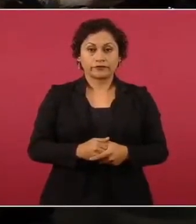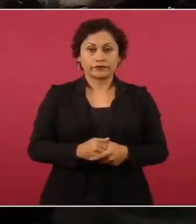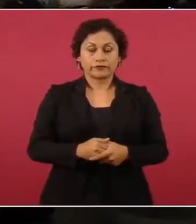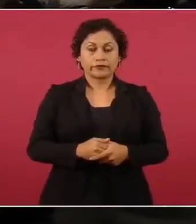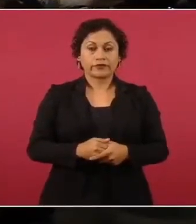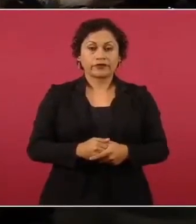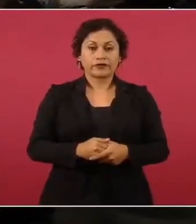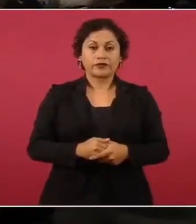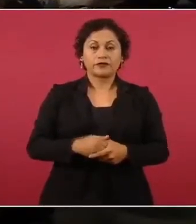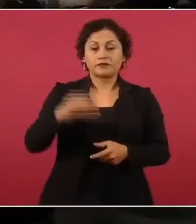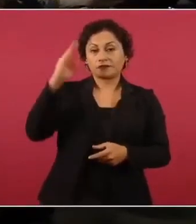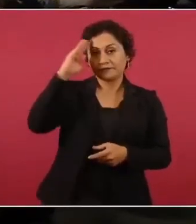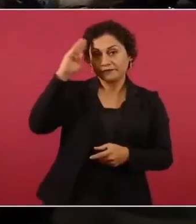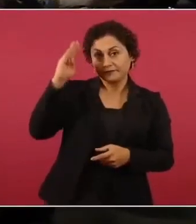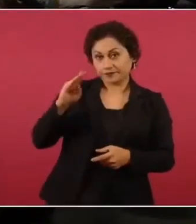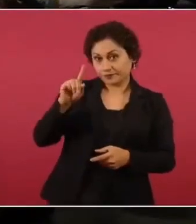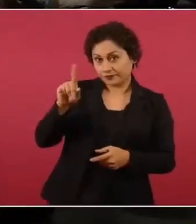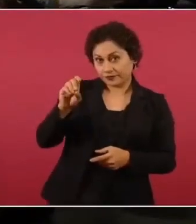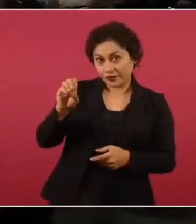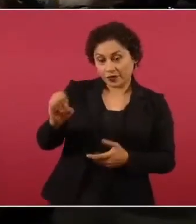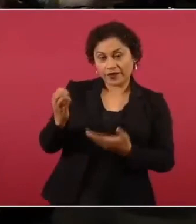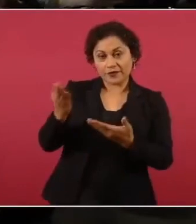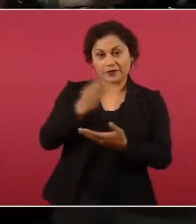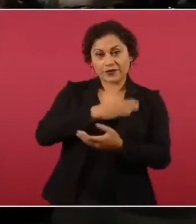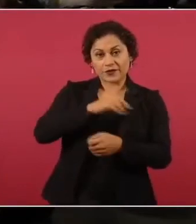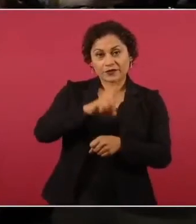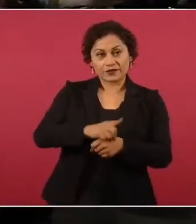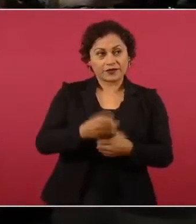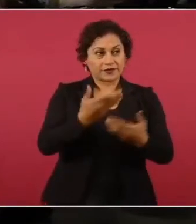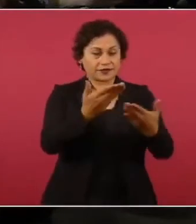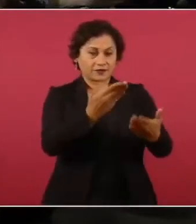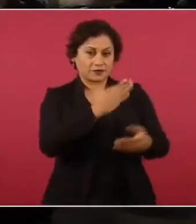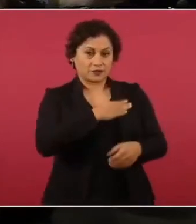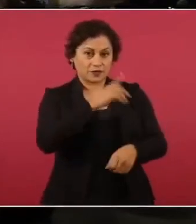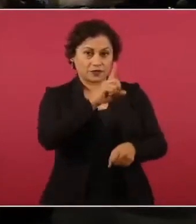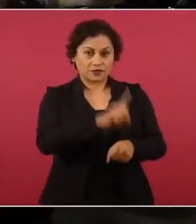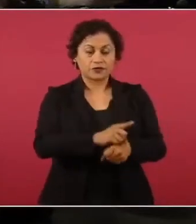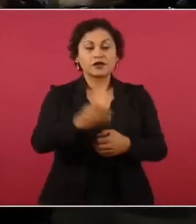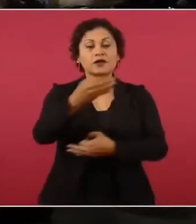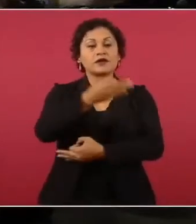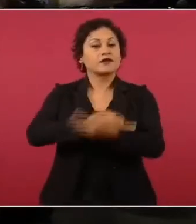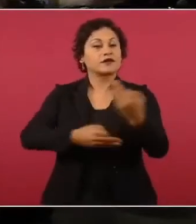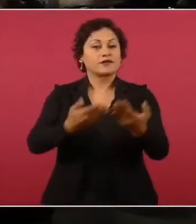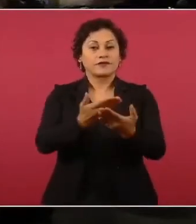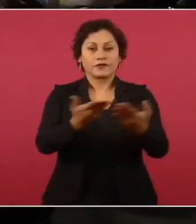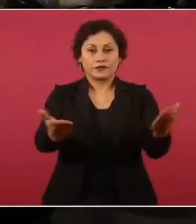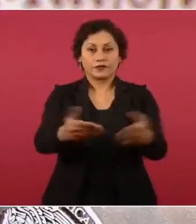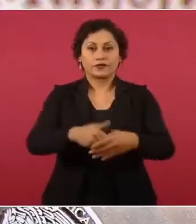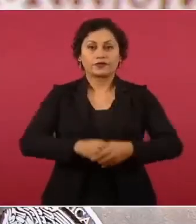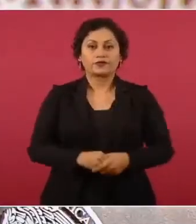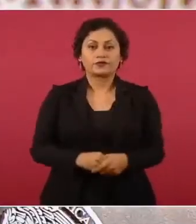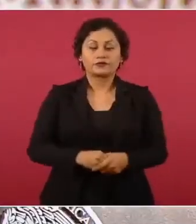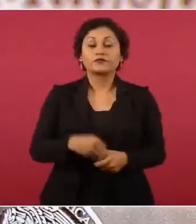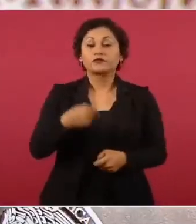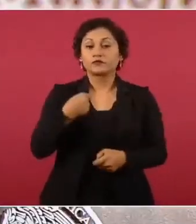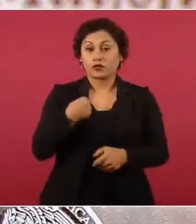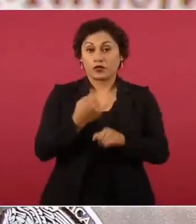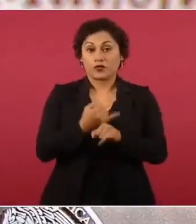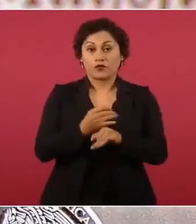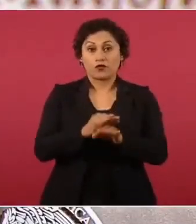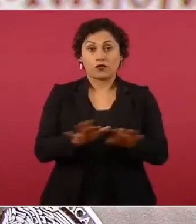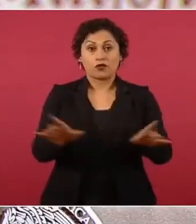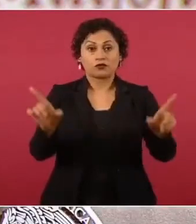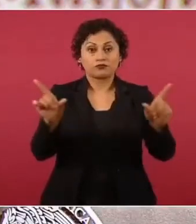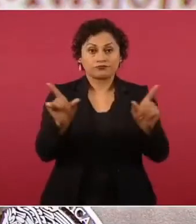Gracias. Maestro, buenos días. Hoy, buenos días. Muy buenos días a todas y todos. Brevemente informaré sobre la situación de